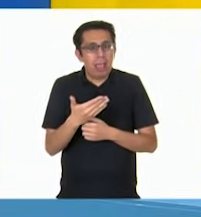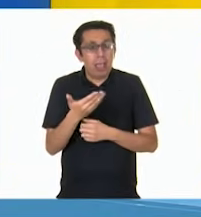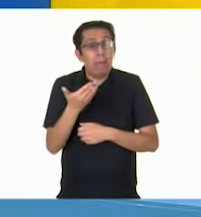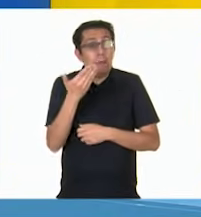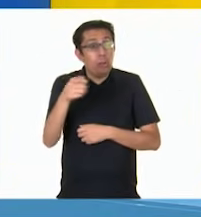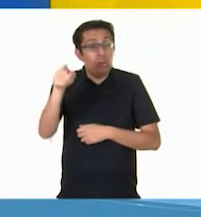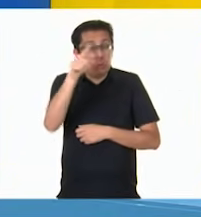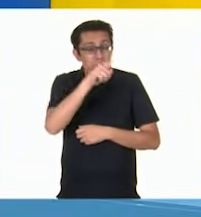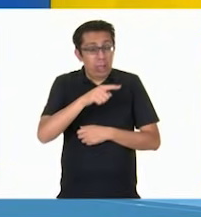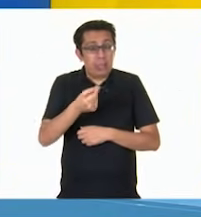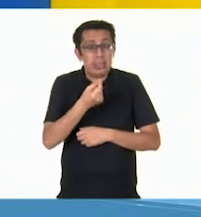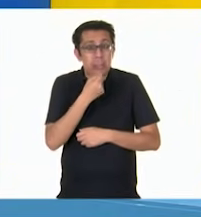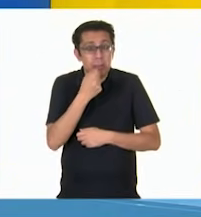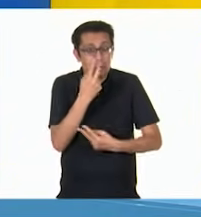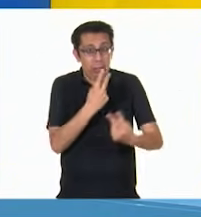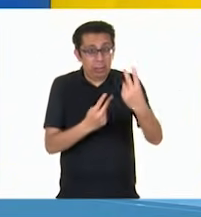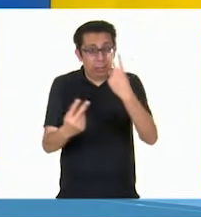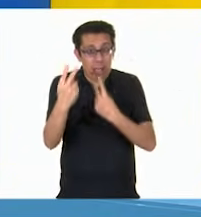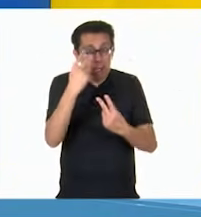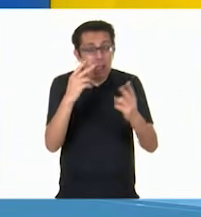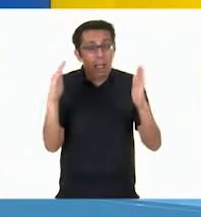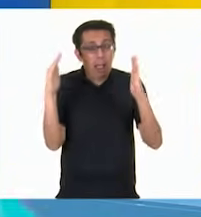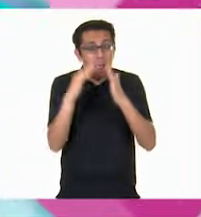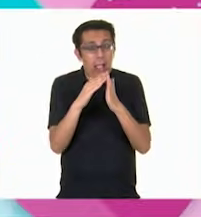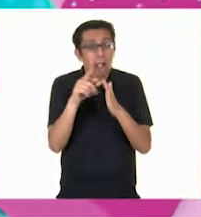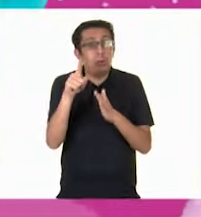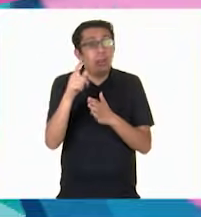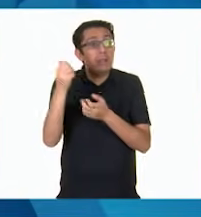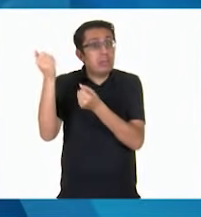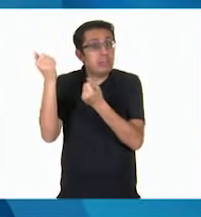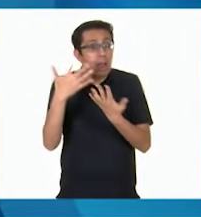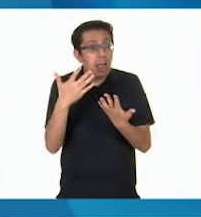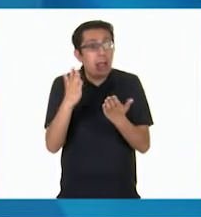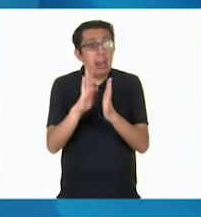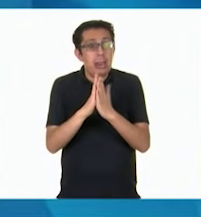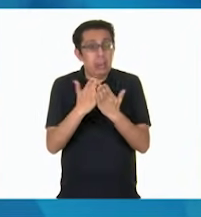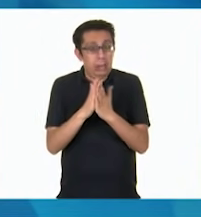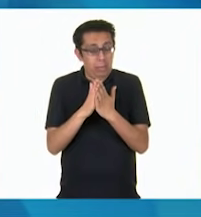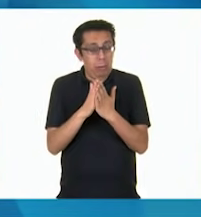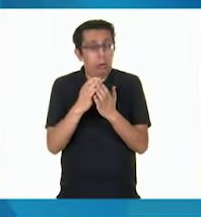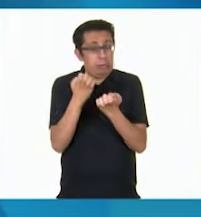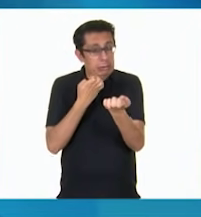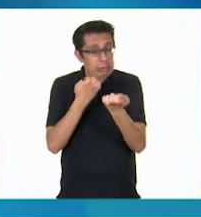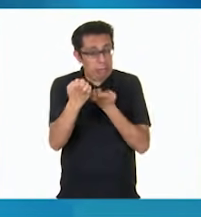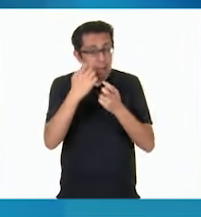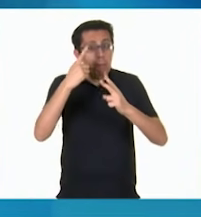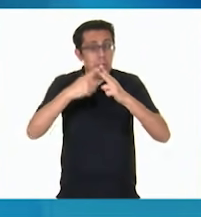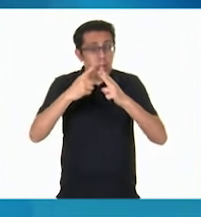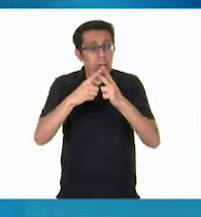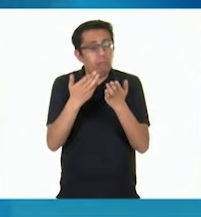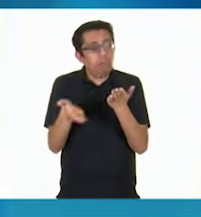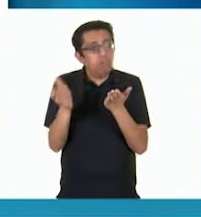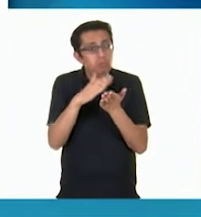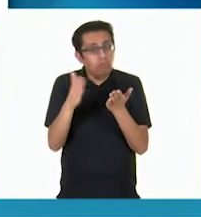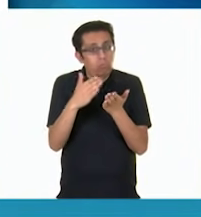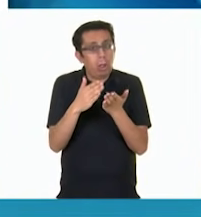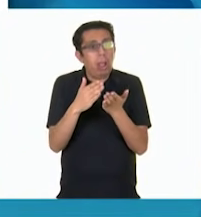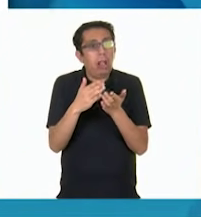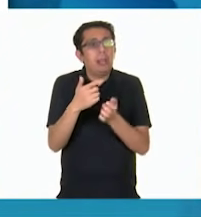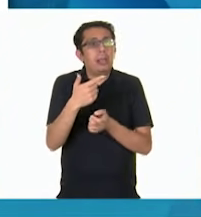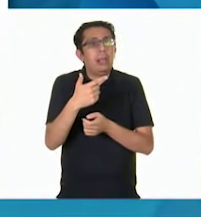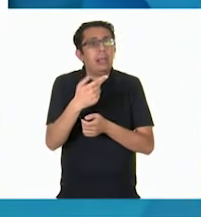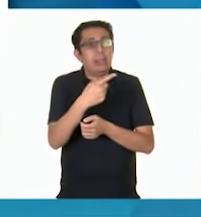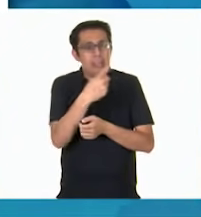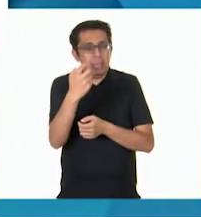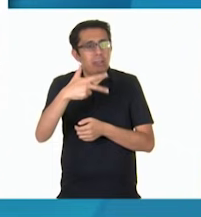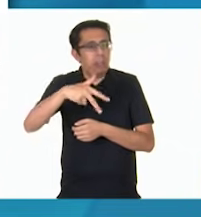niños y a las niñas que nos ven en casa que tengan a la mano su libro de desafíos matemáticos en la página 113.